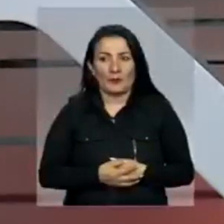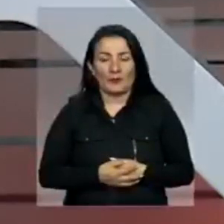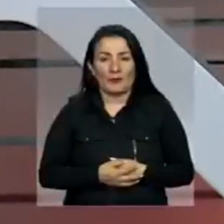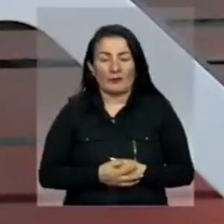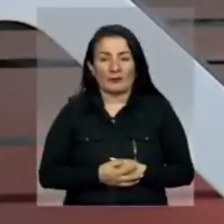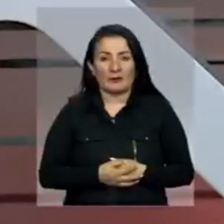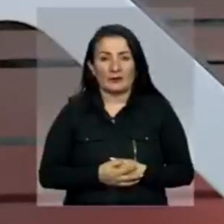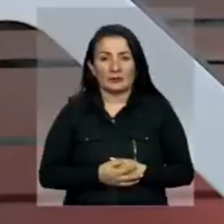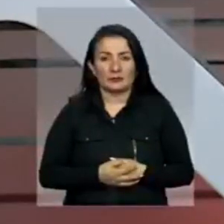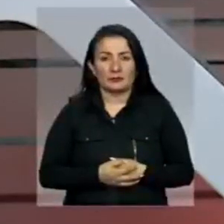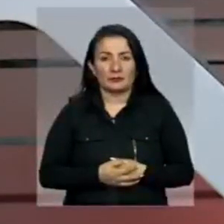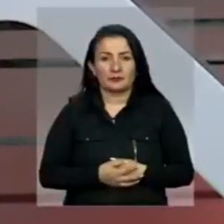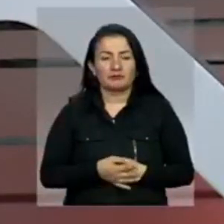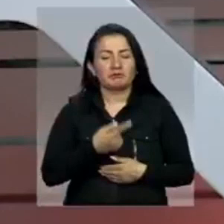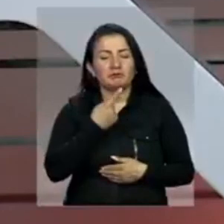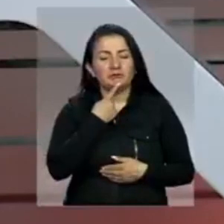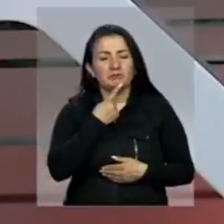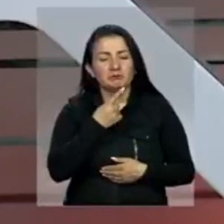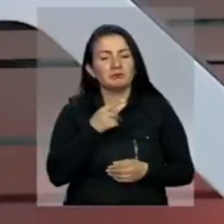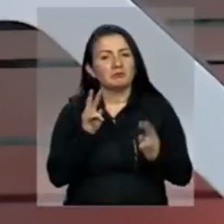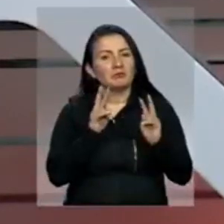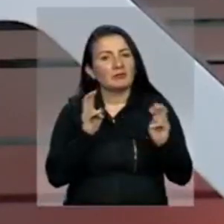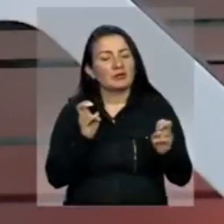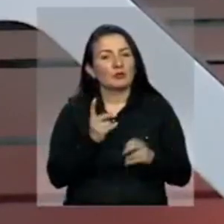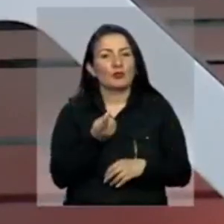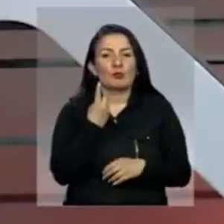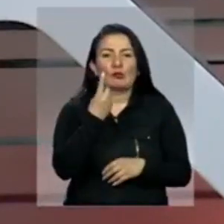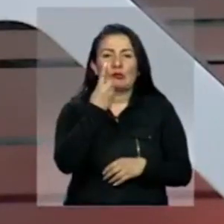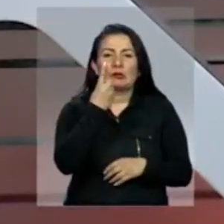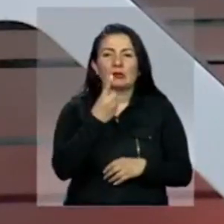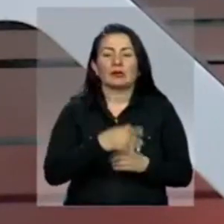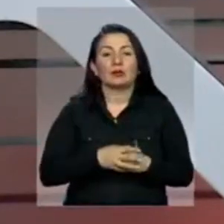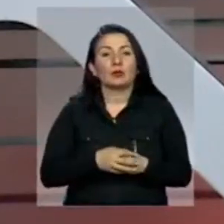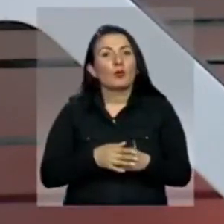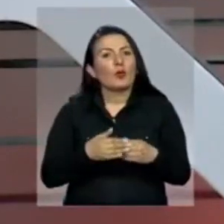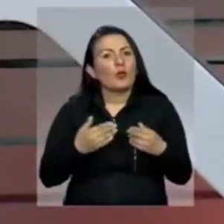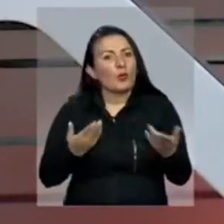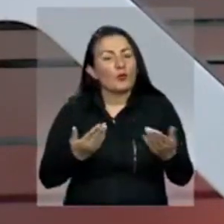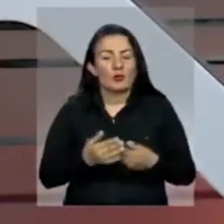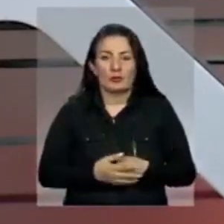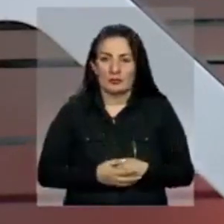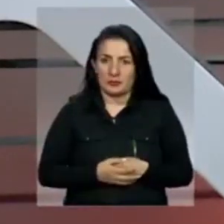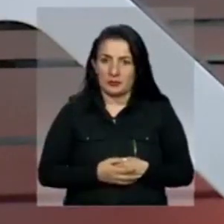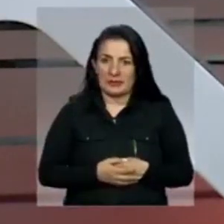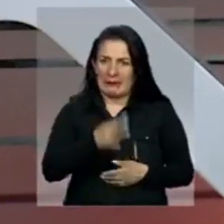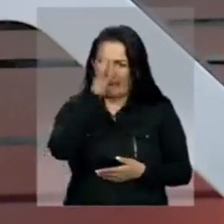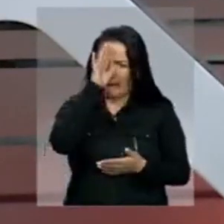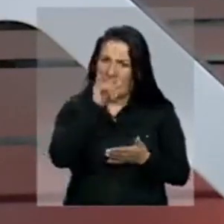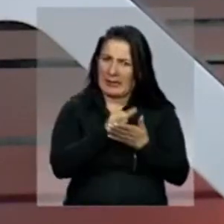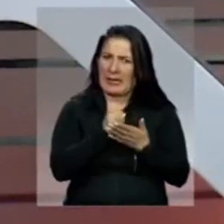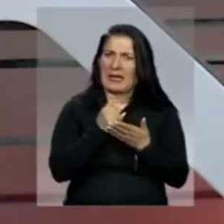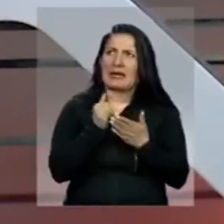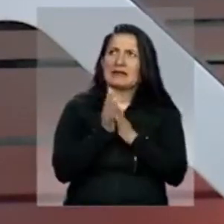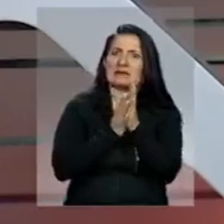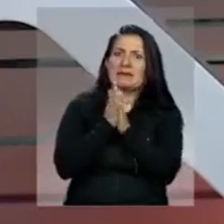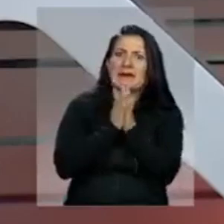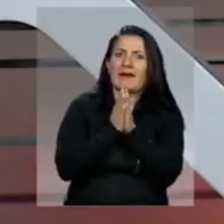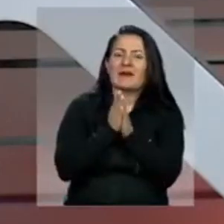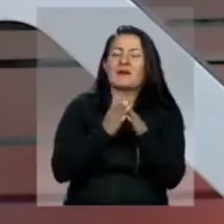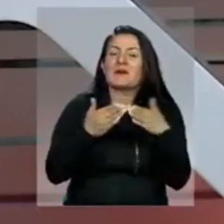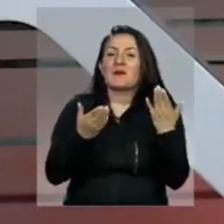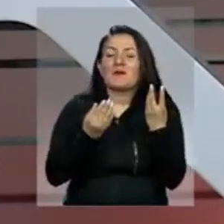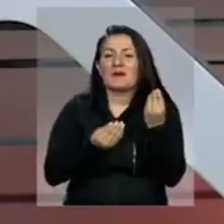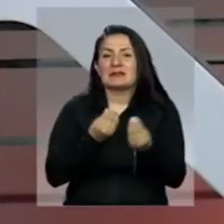Fernanda, de lo que se habla de políticas a favor de las deportistas, ¿cómo estamos? Hay que creer, hay esperanza, se pueden hacer